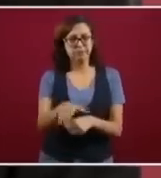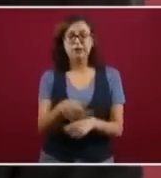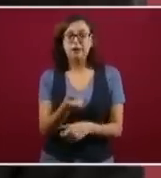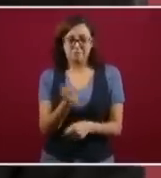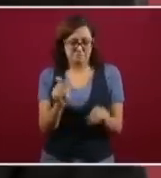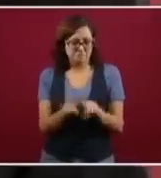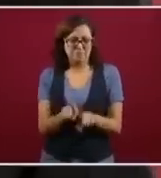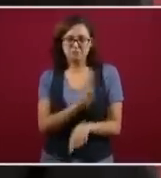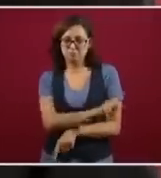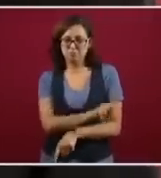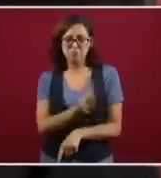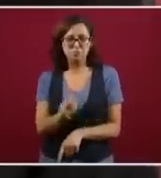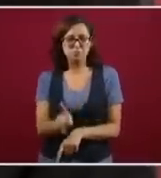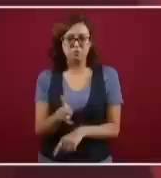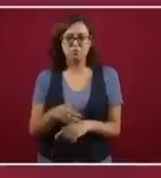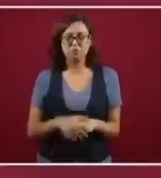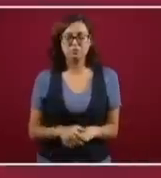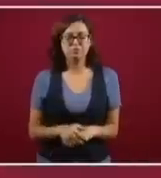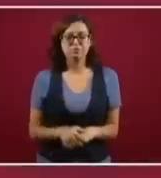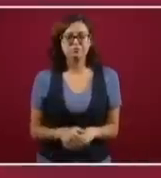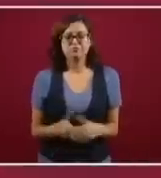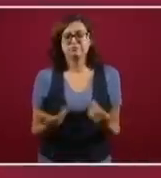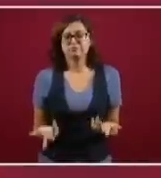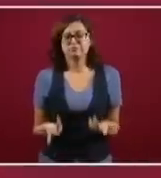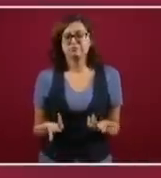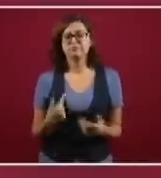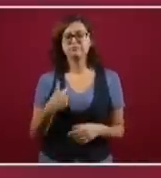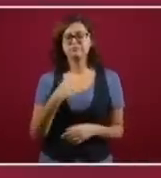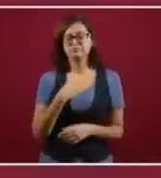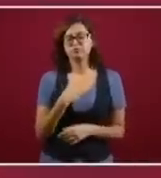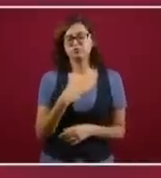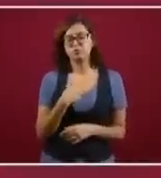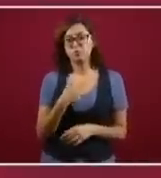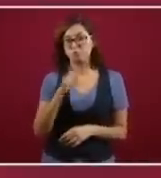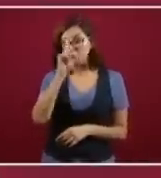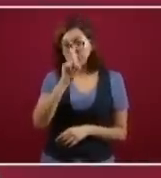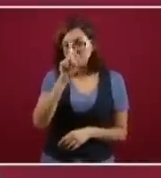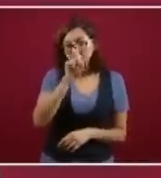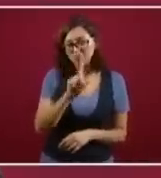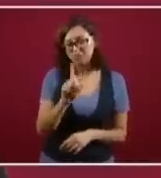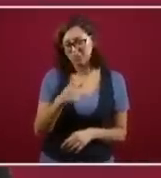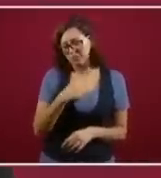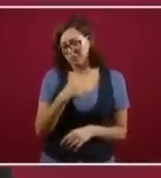Yo ni debería estar hablando de esto, porque para qué asesoro, ¿no?